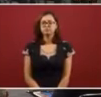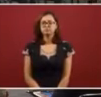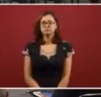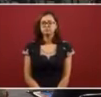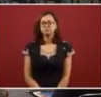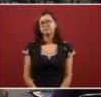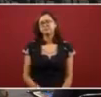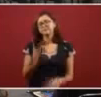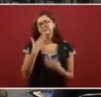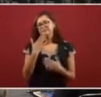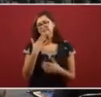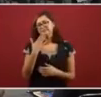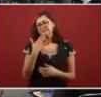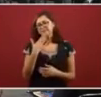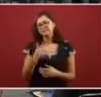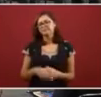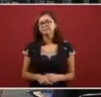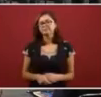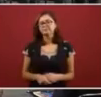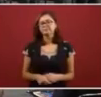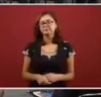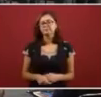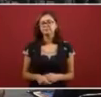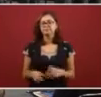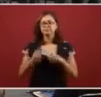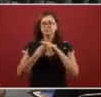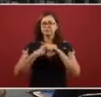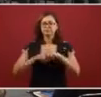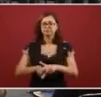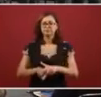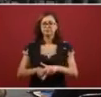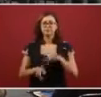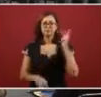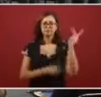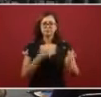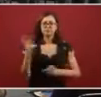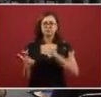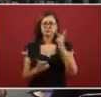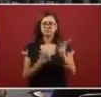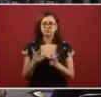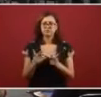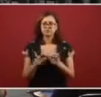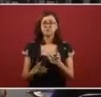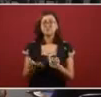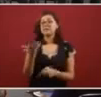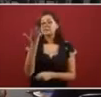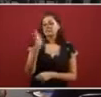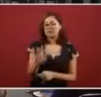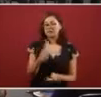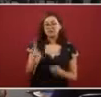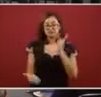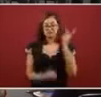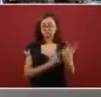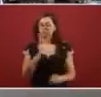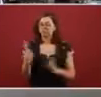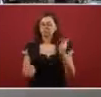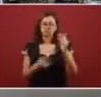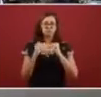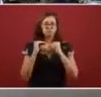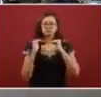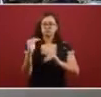Pues muy bien, vamos a abrir la sesión. ¿Les parece unas 10 preguntas por